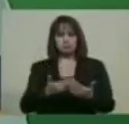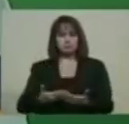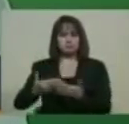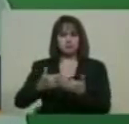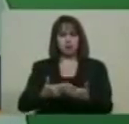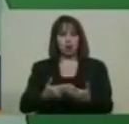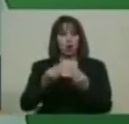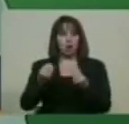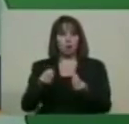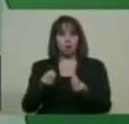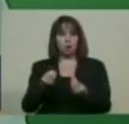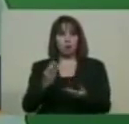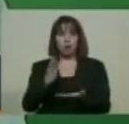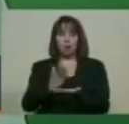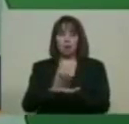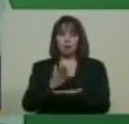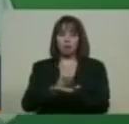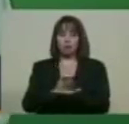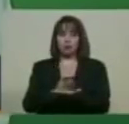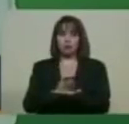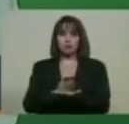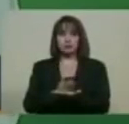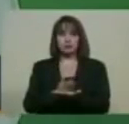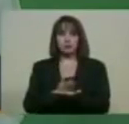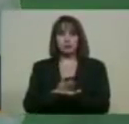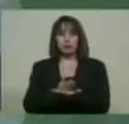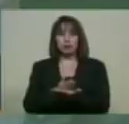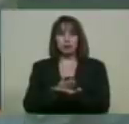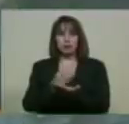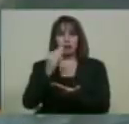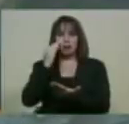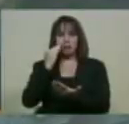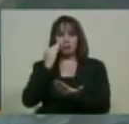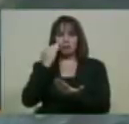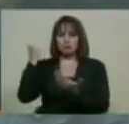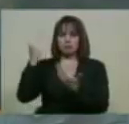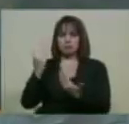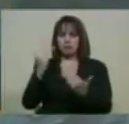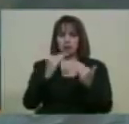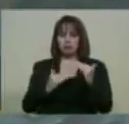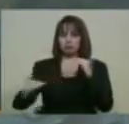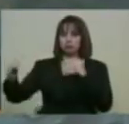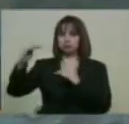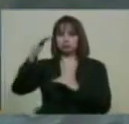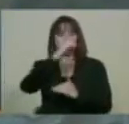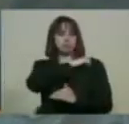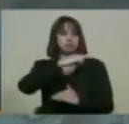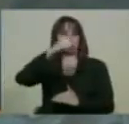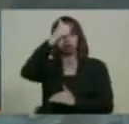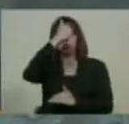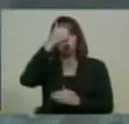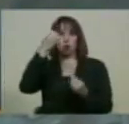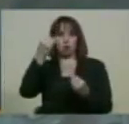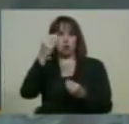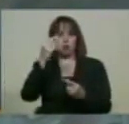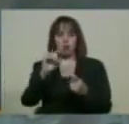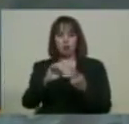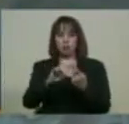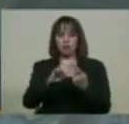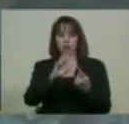porque cada vez que vienen los ascensos, yo estudio los ascensos desde el grado de capitán